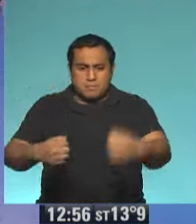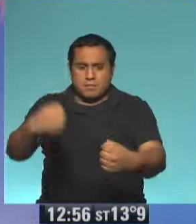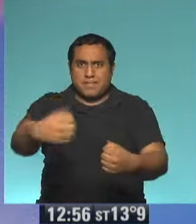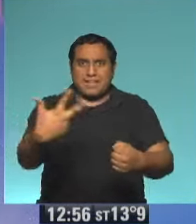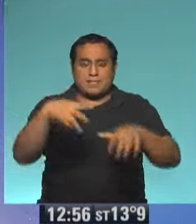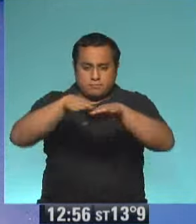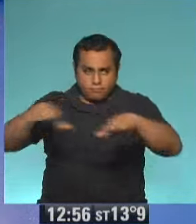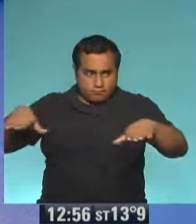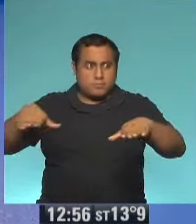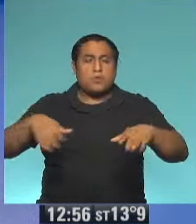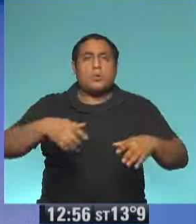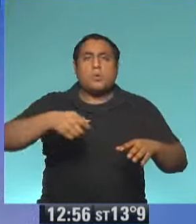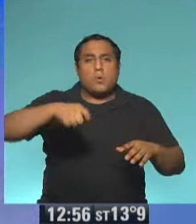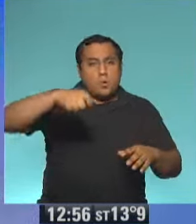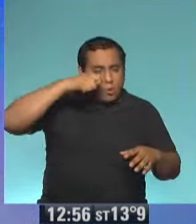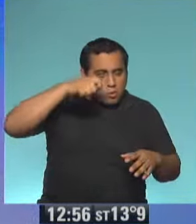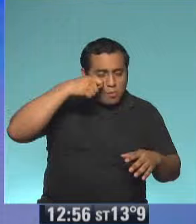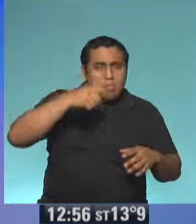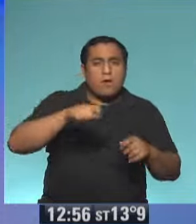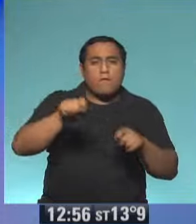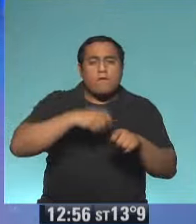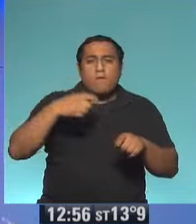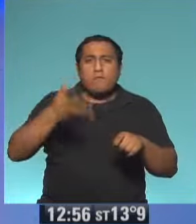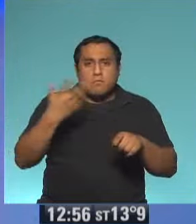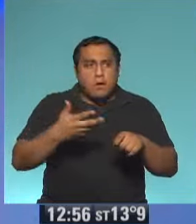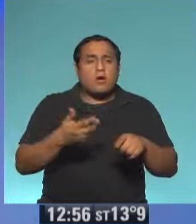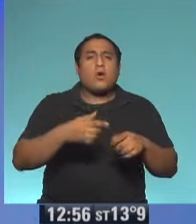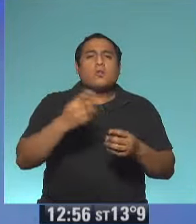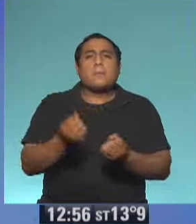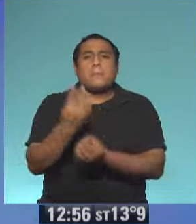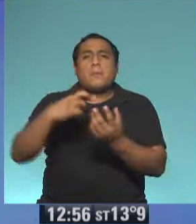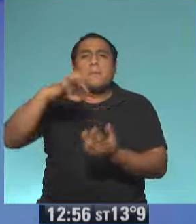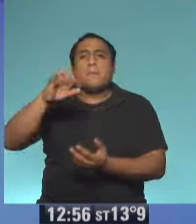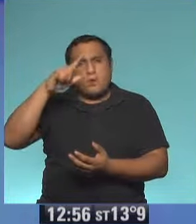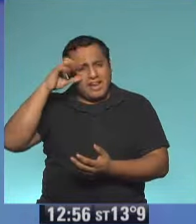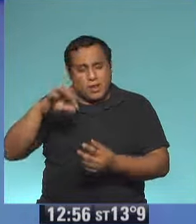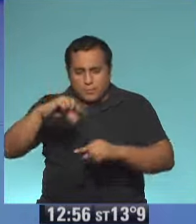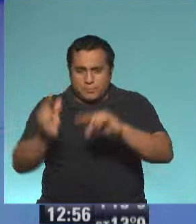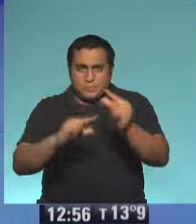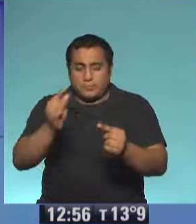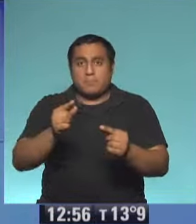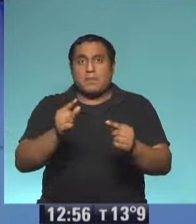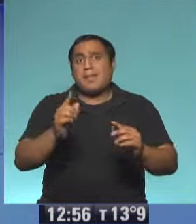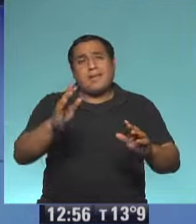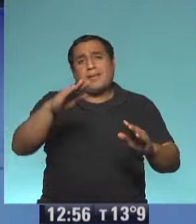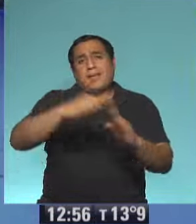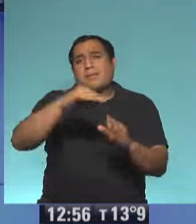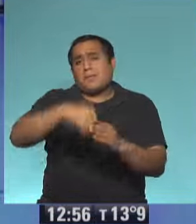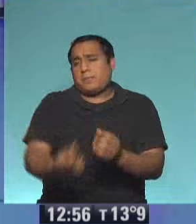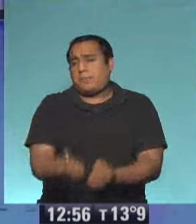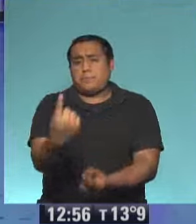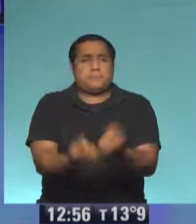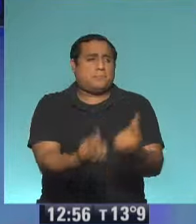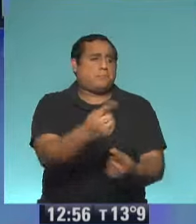lupa, fósforos y varios atados de ramas de poleo puestos a secar, yuyo que en su casa crece silvestre como todos los